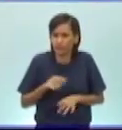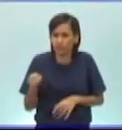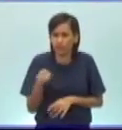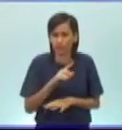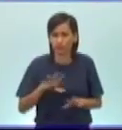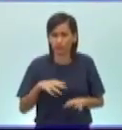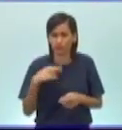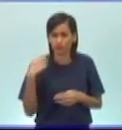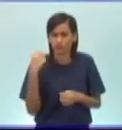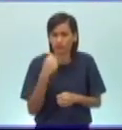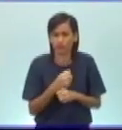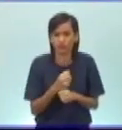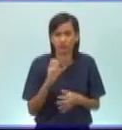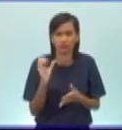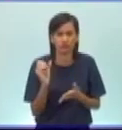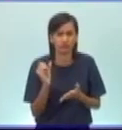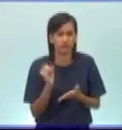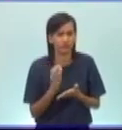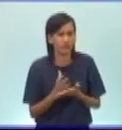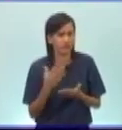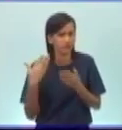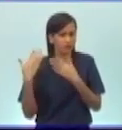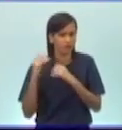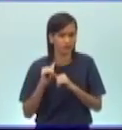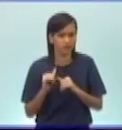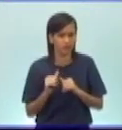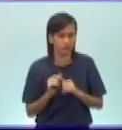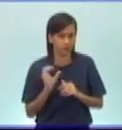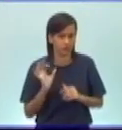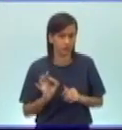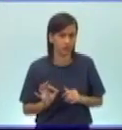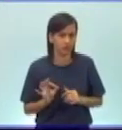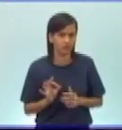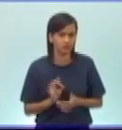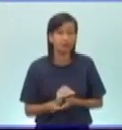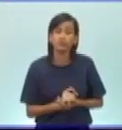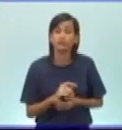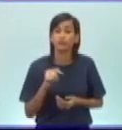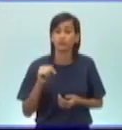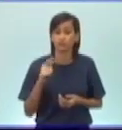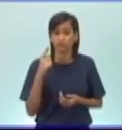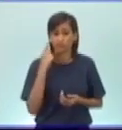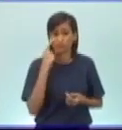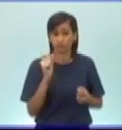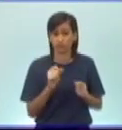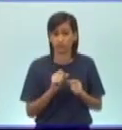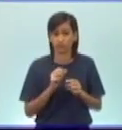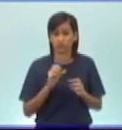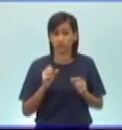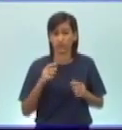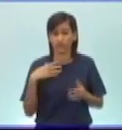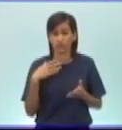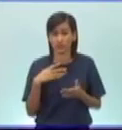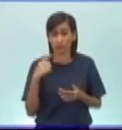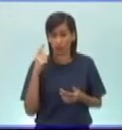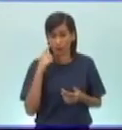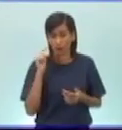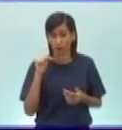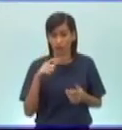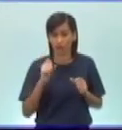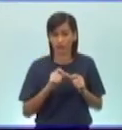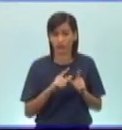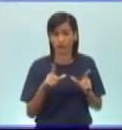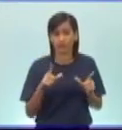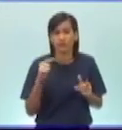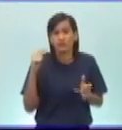clase. Vamos a ver desde este ejemplo que les vamos a presentar ahora cómo se debe hacer, sobre todo insistiendo en